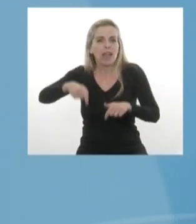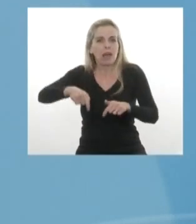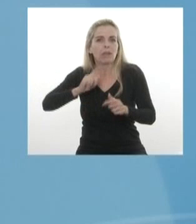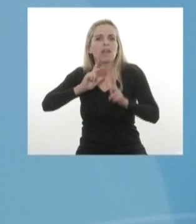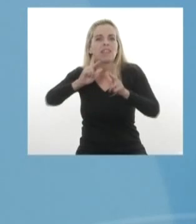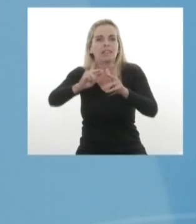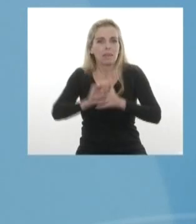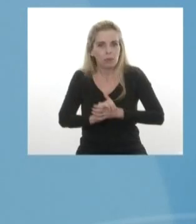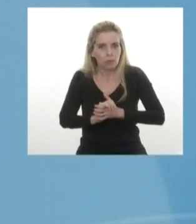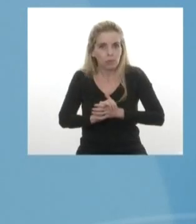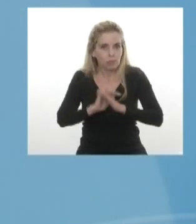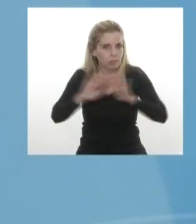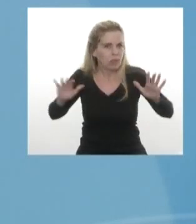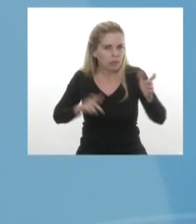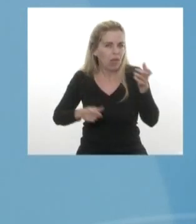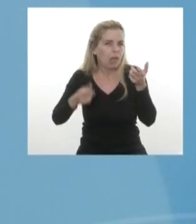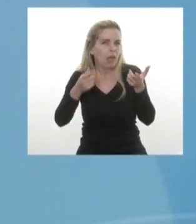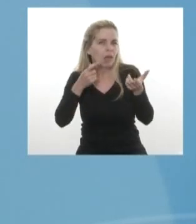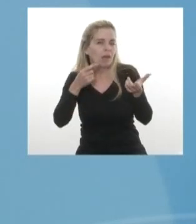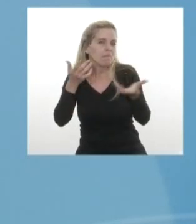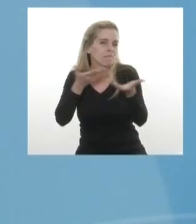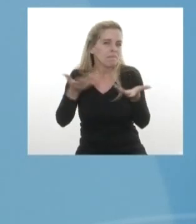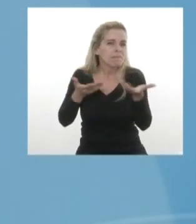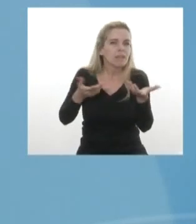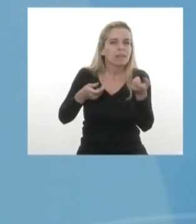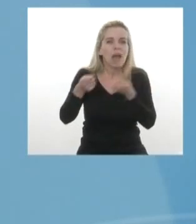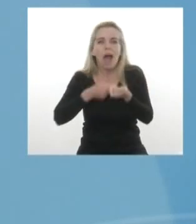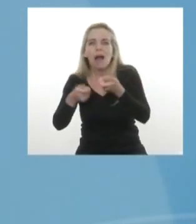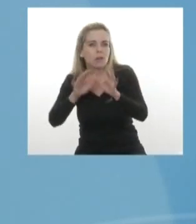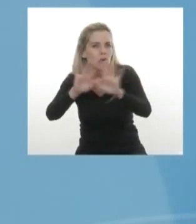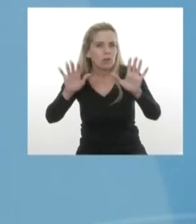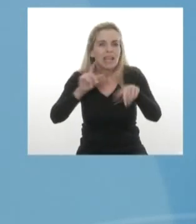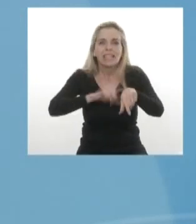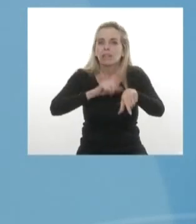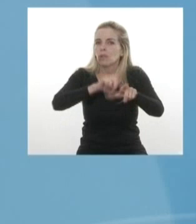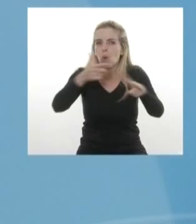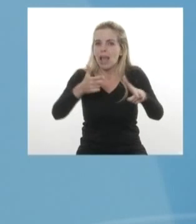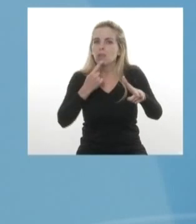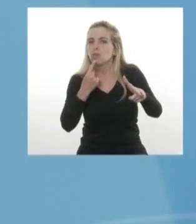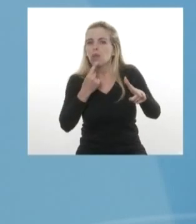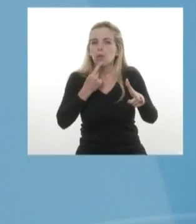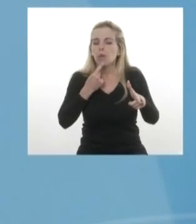hay lugar para especulaciones y no hay tiempo para dudar.